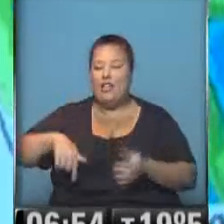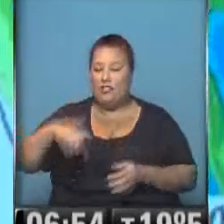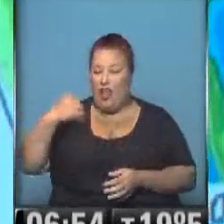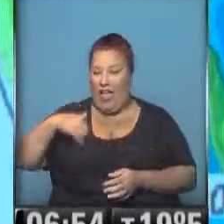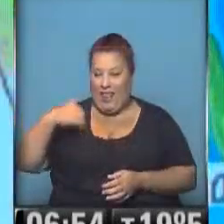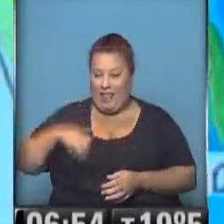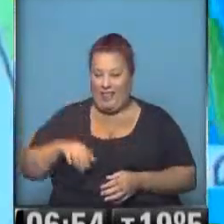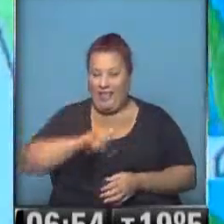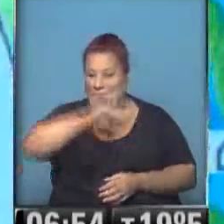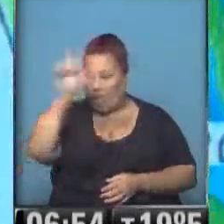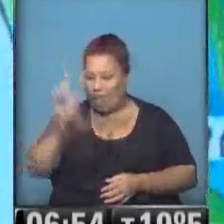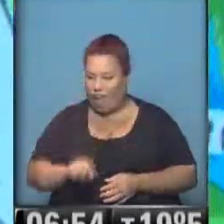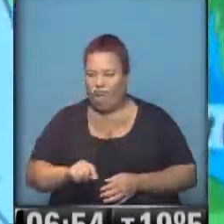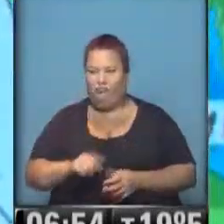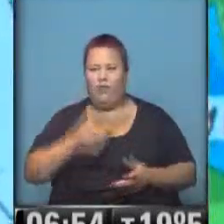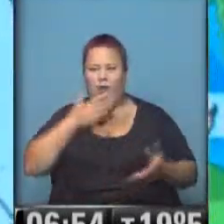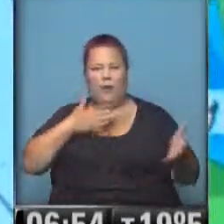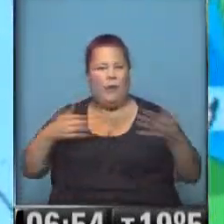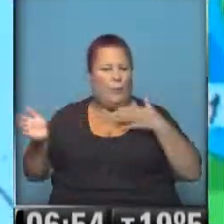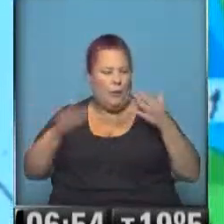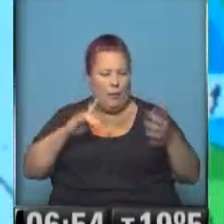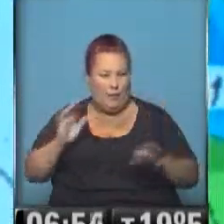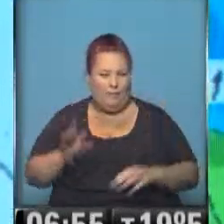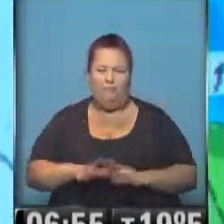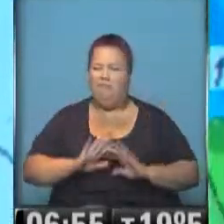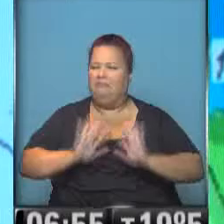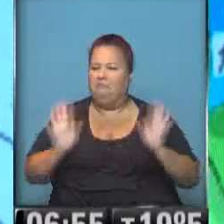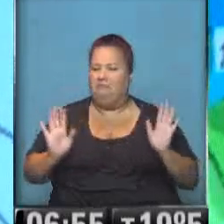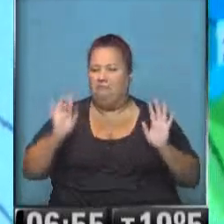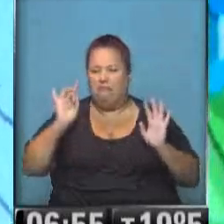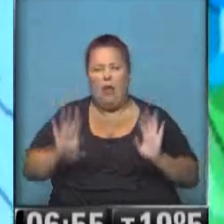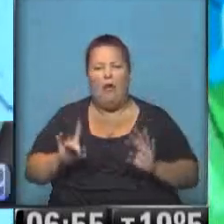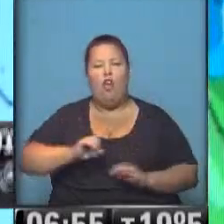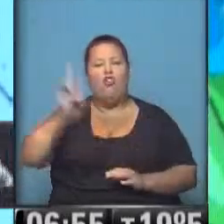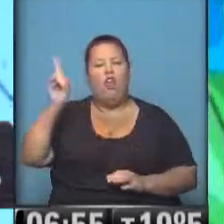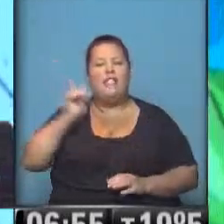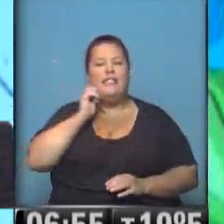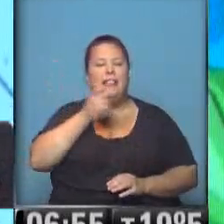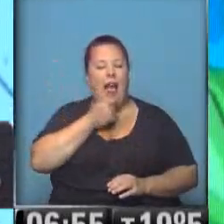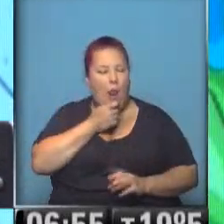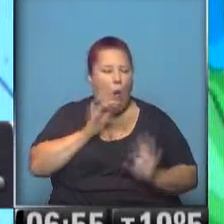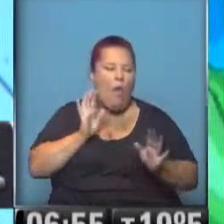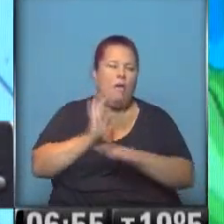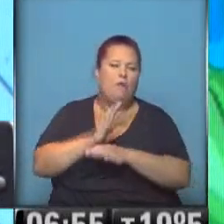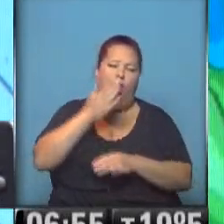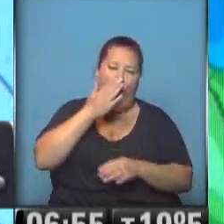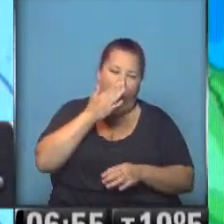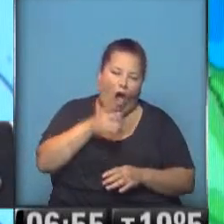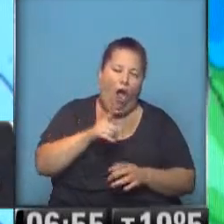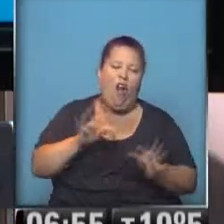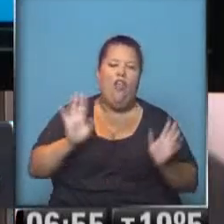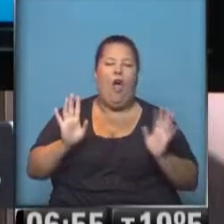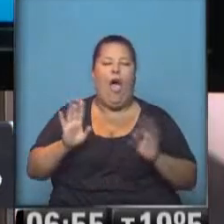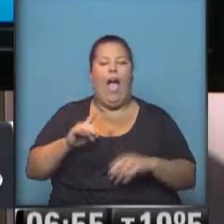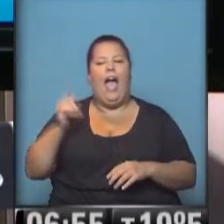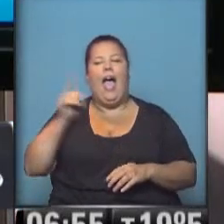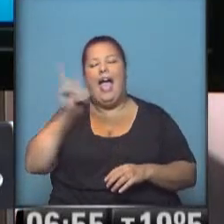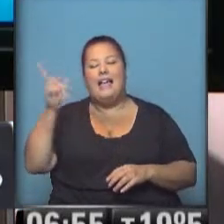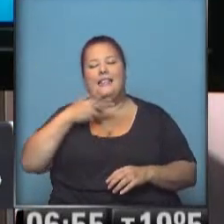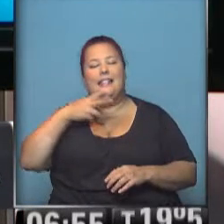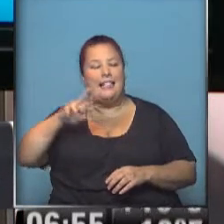país, anticiclonazo. Nada más que ahí, en el norte de San Luis, algo Córdoba, en el este de